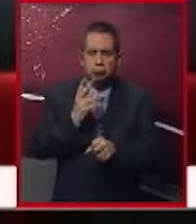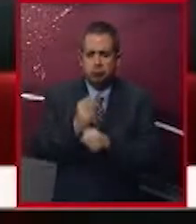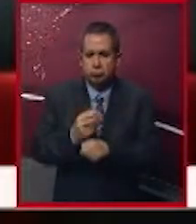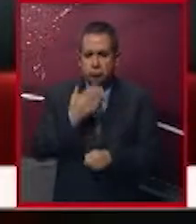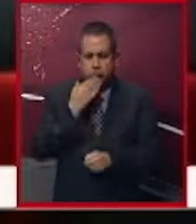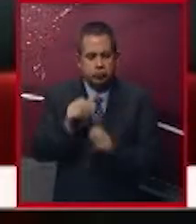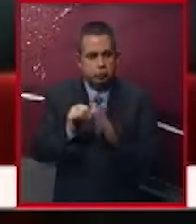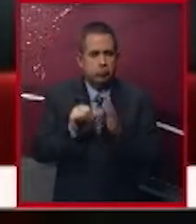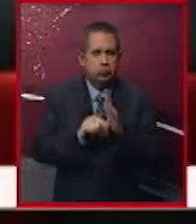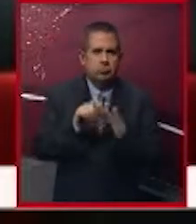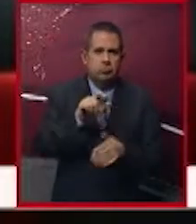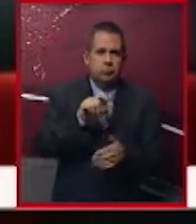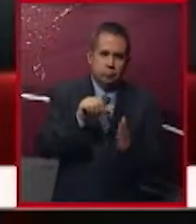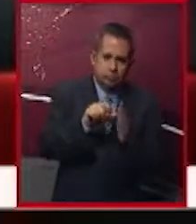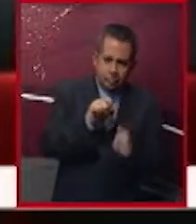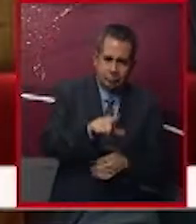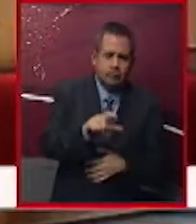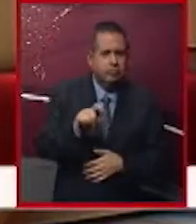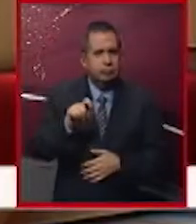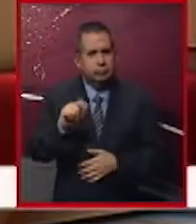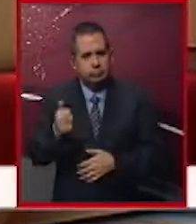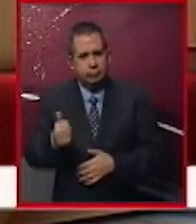artículos 27 y 73.